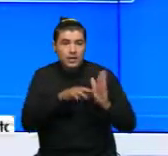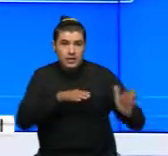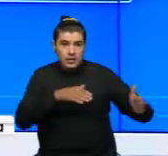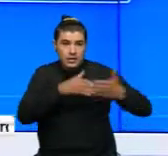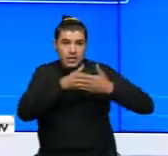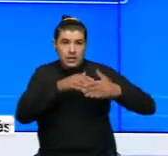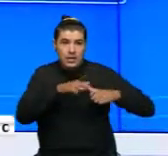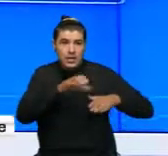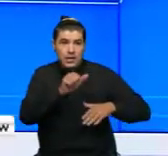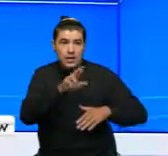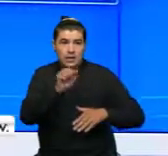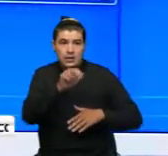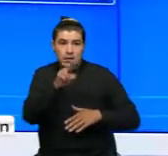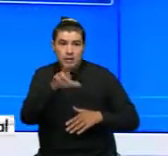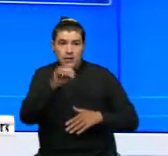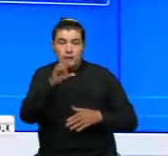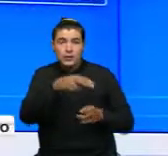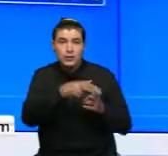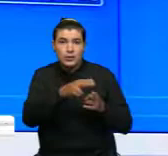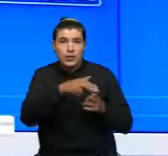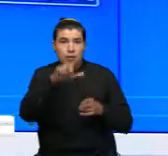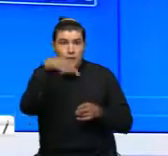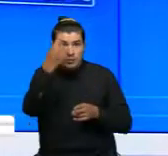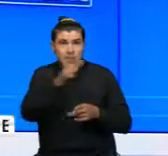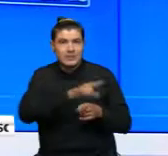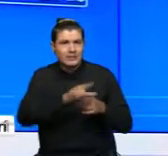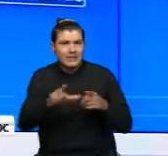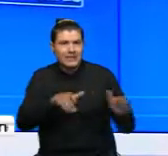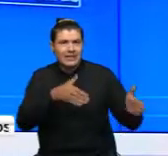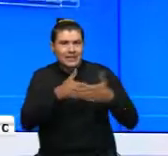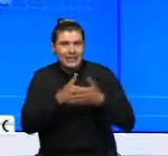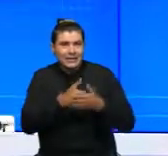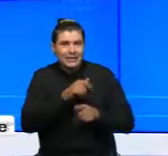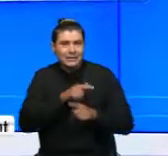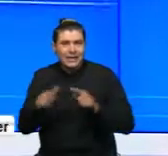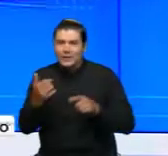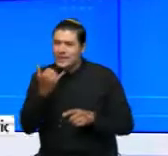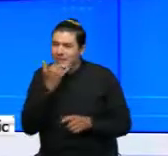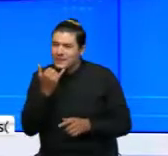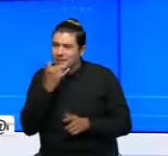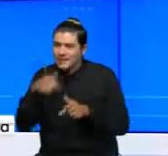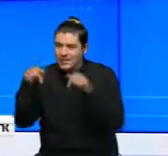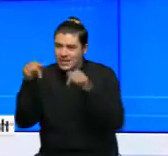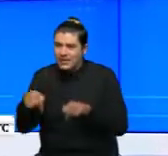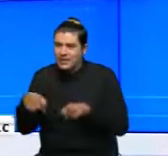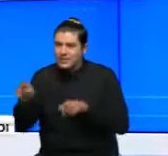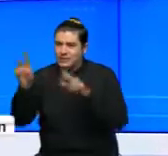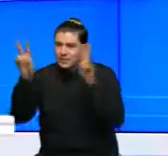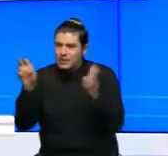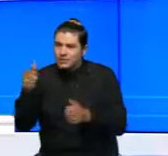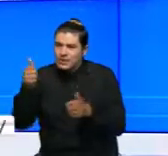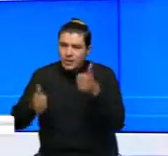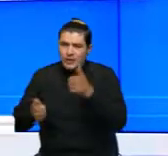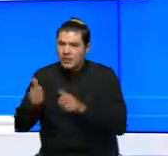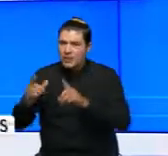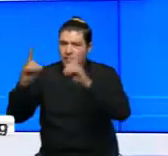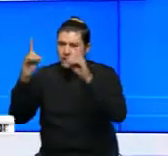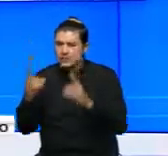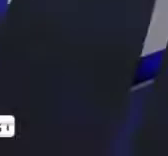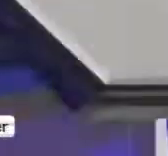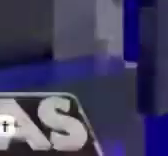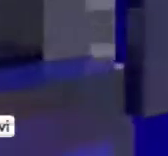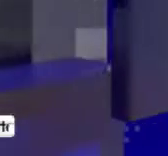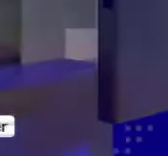carrasco que ya se aproxima la próxima semana karen qué es lo que ha pasado con este tema y cuáles son las decisiones que se han tomado